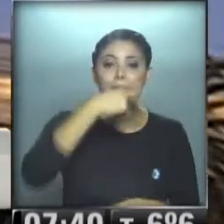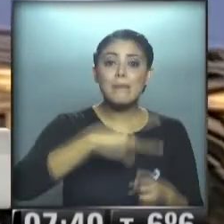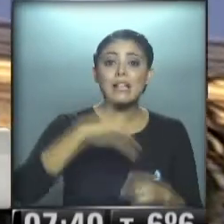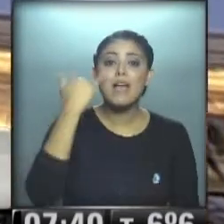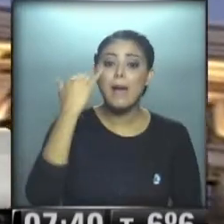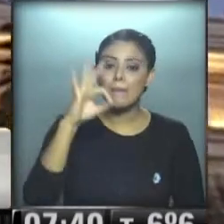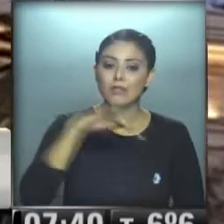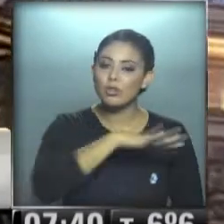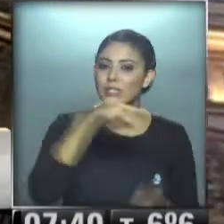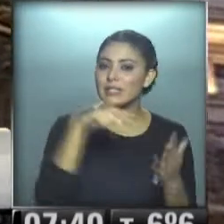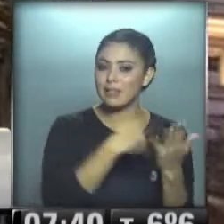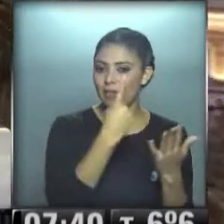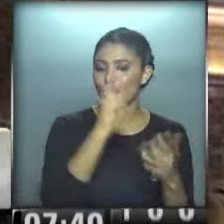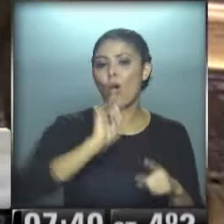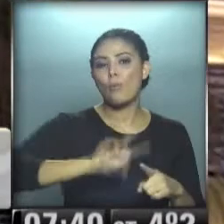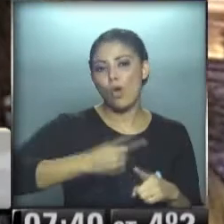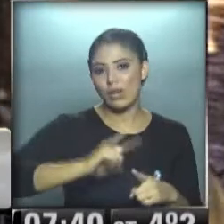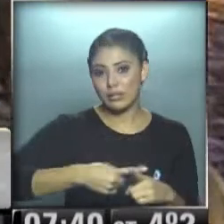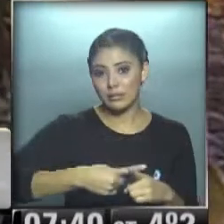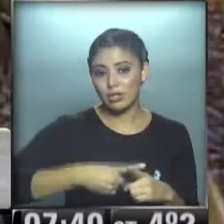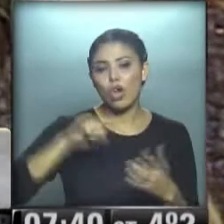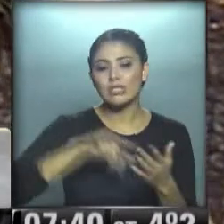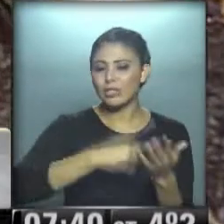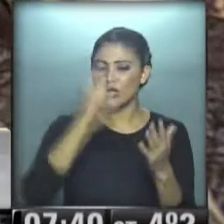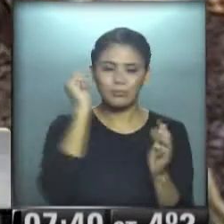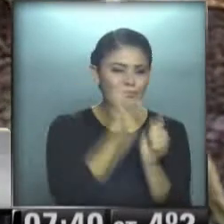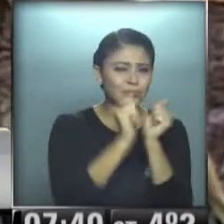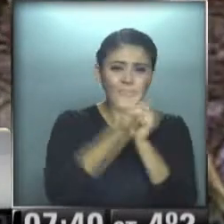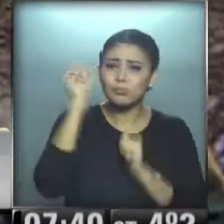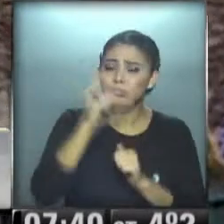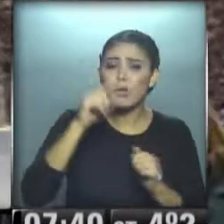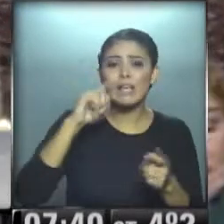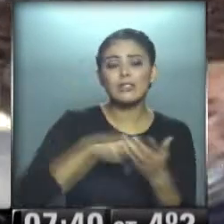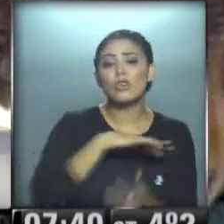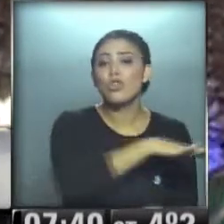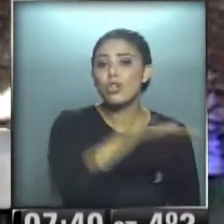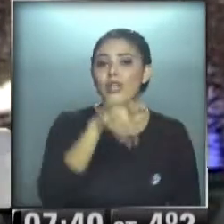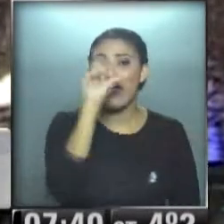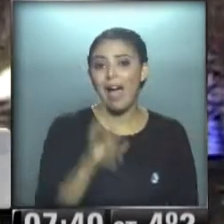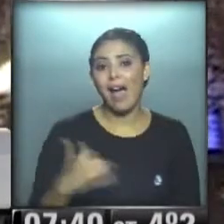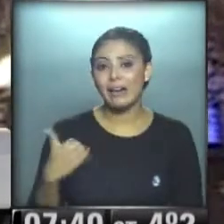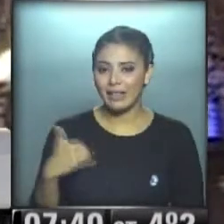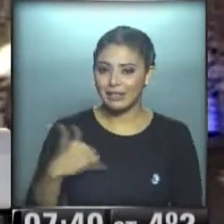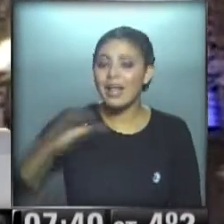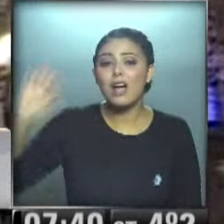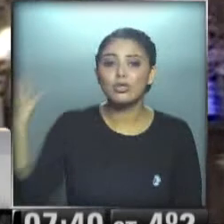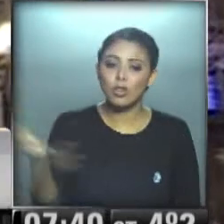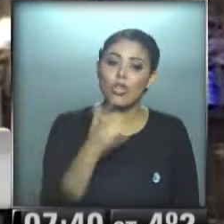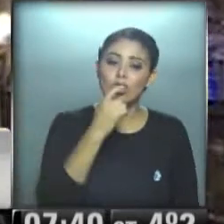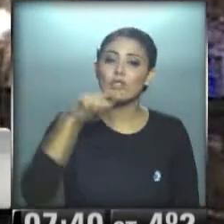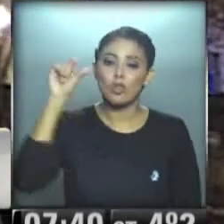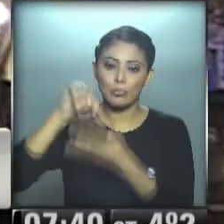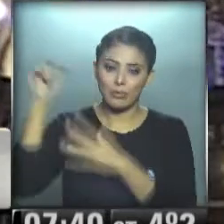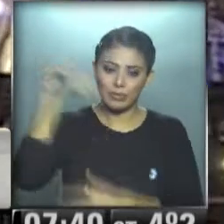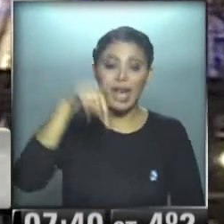recordemos que es el centro político el centro histórico el centro social de la república argentina para todos que llegan desde el exterior